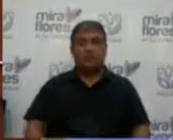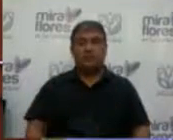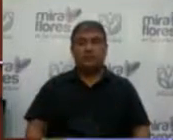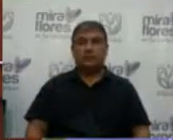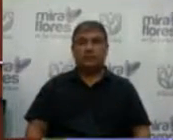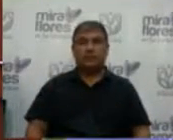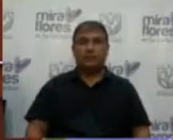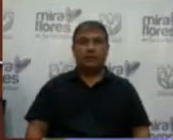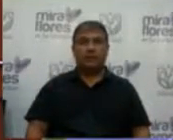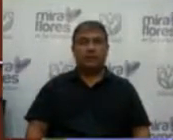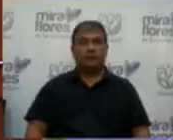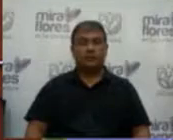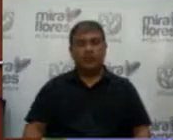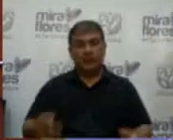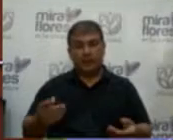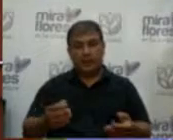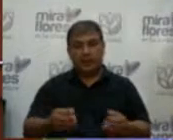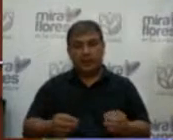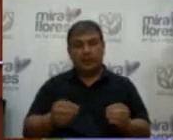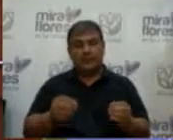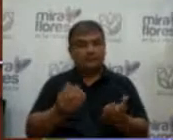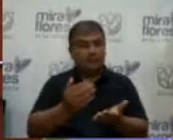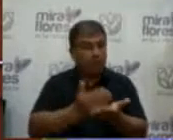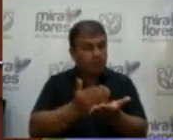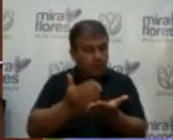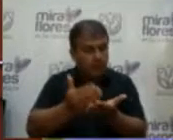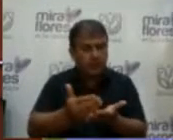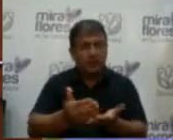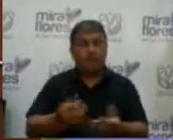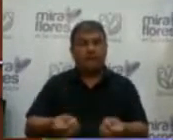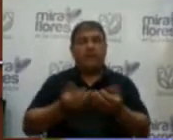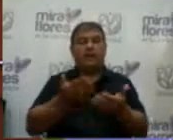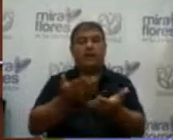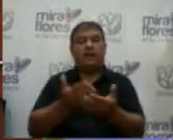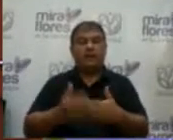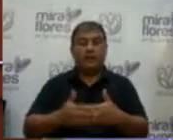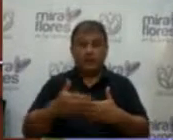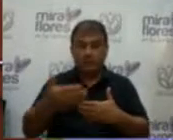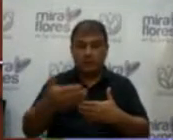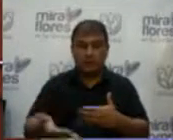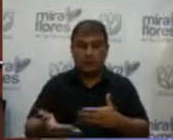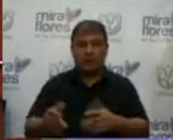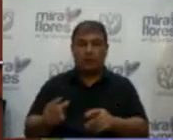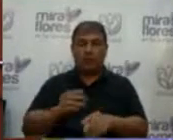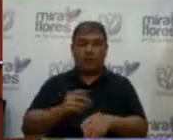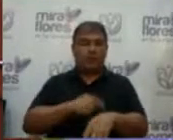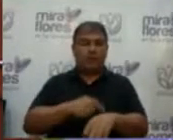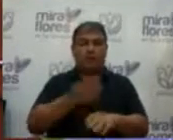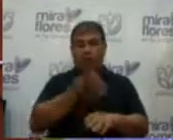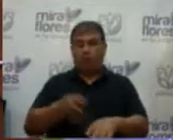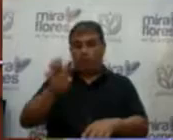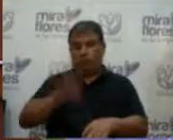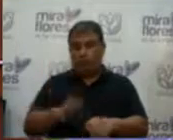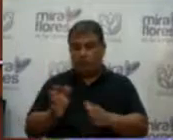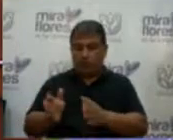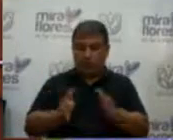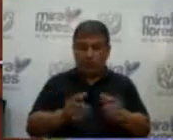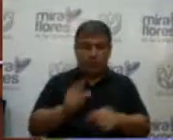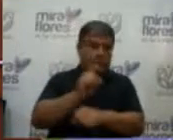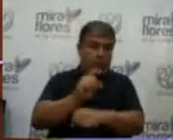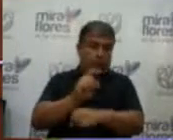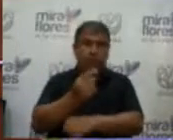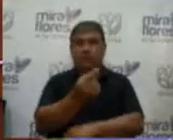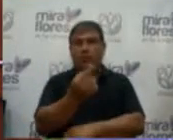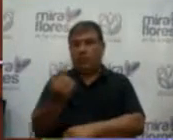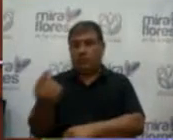El protocolo que se les va a alcanzar luego de una programación, de una capacitación a cada